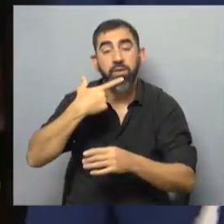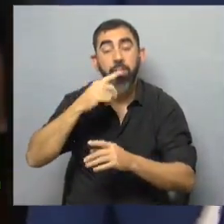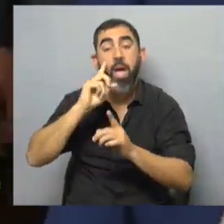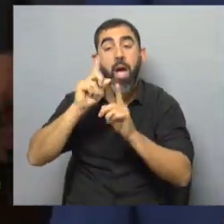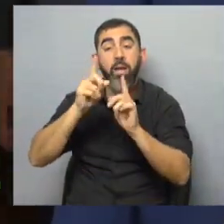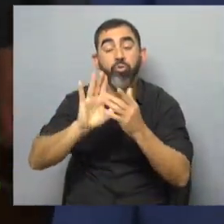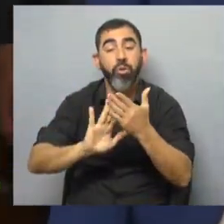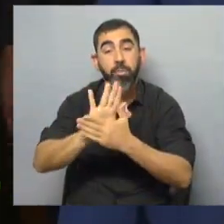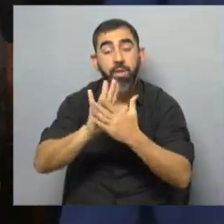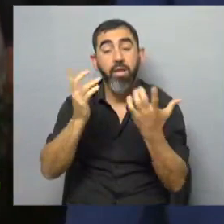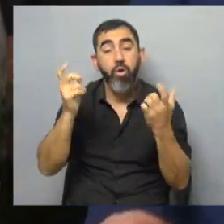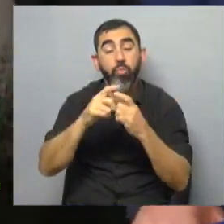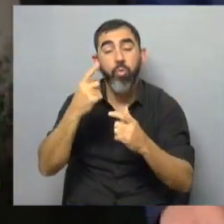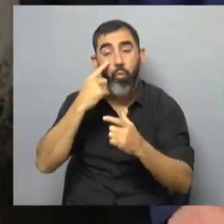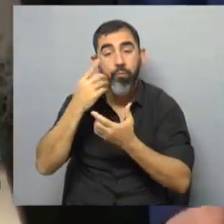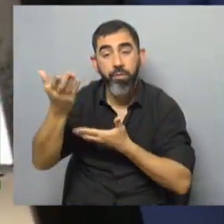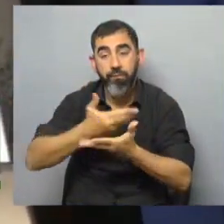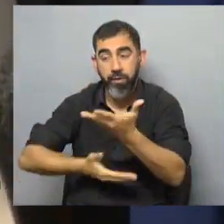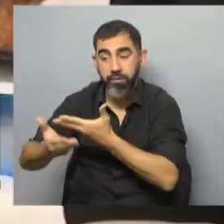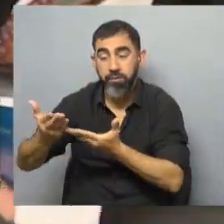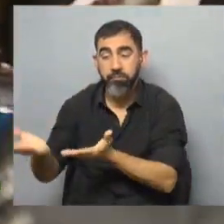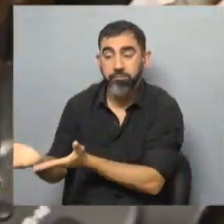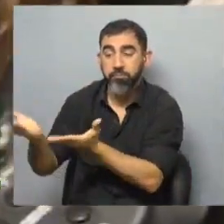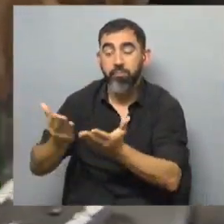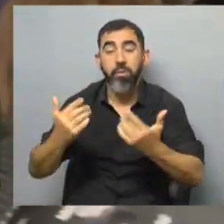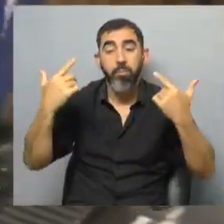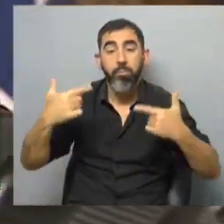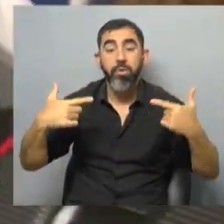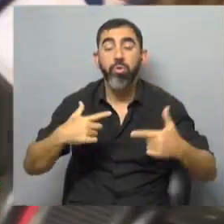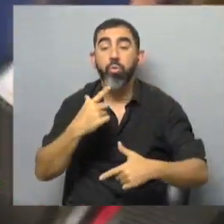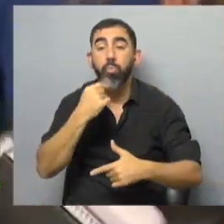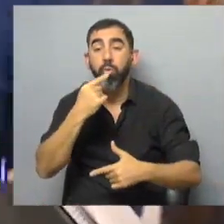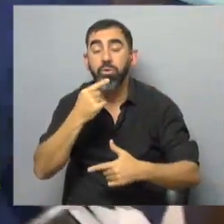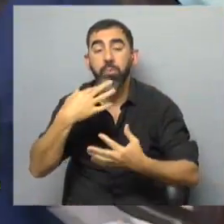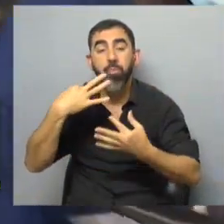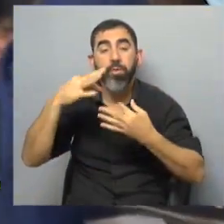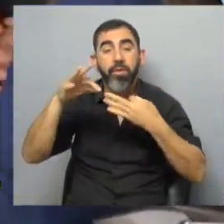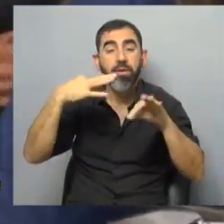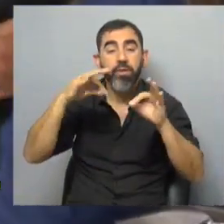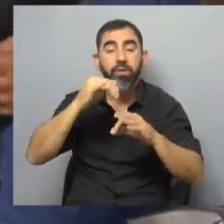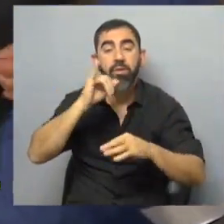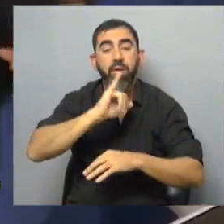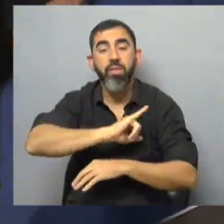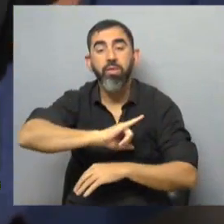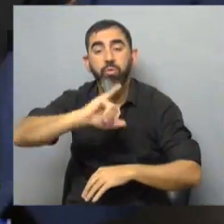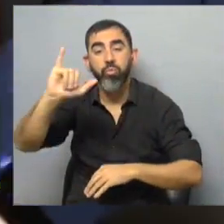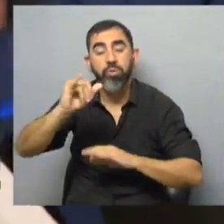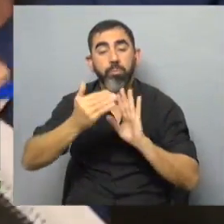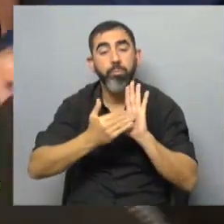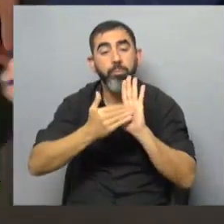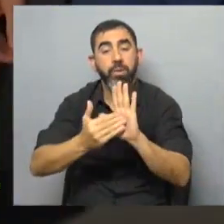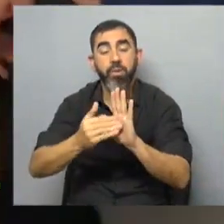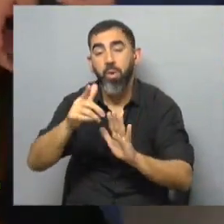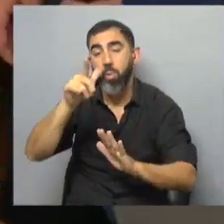11, en la Comisión de Convivencia, será recibido el ministro del Interior, Luis Alberto Heber, para dar detalles de la denuncia penal presentada en el mes